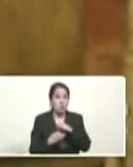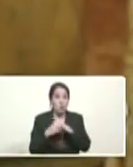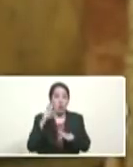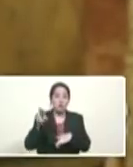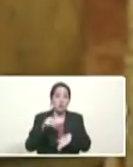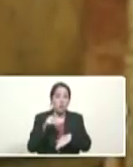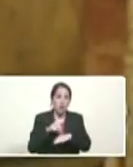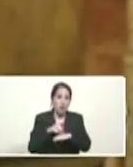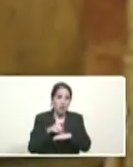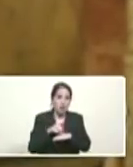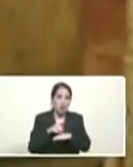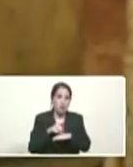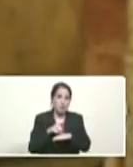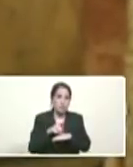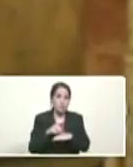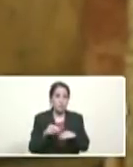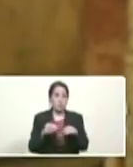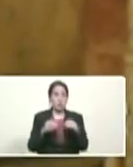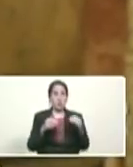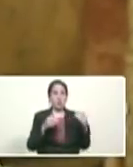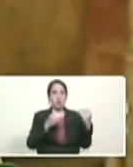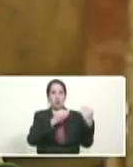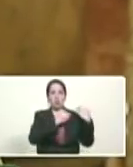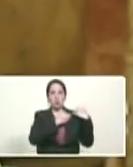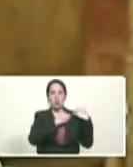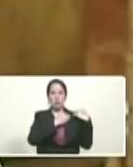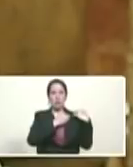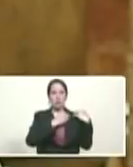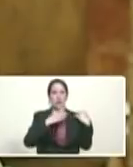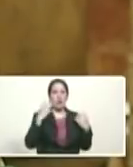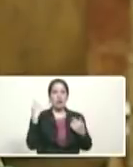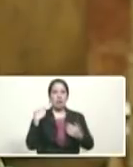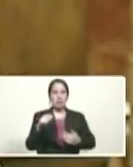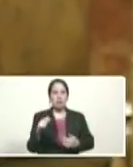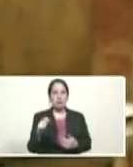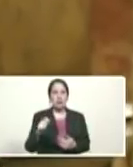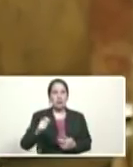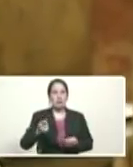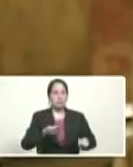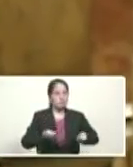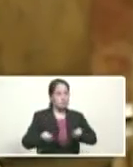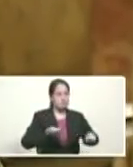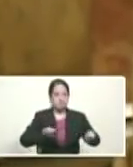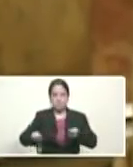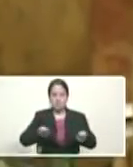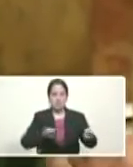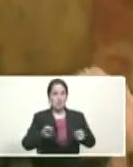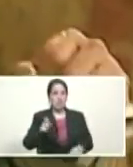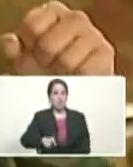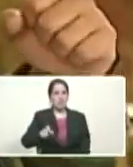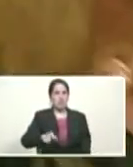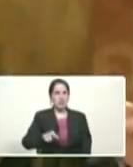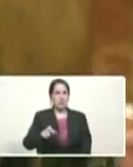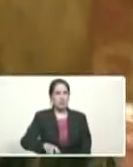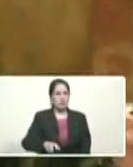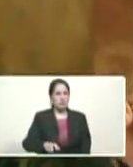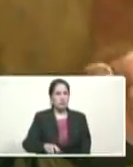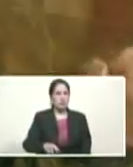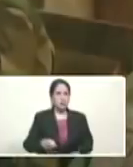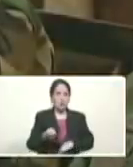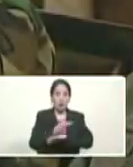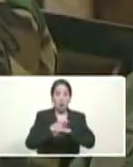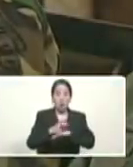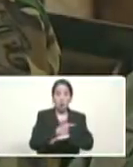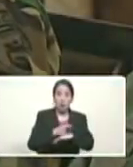esto es una tarea que por supuesto requiere de una gran articulación entre las gobernaciones